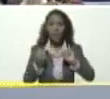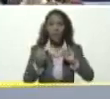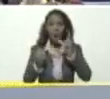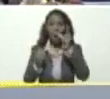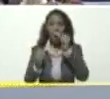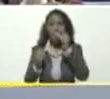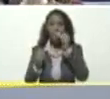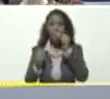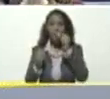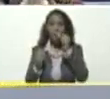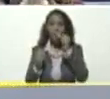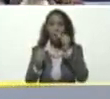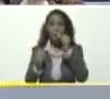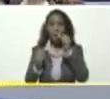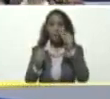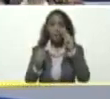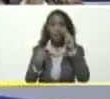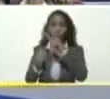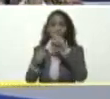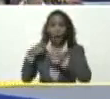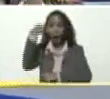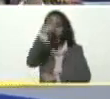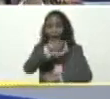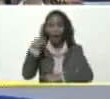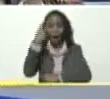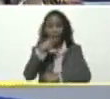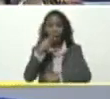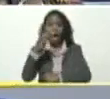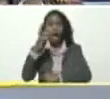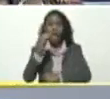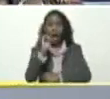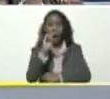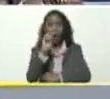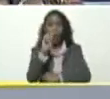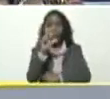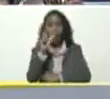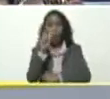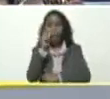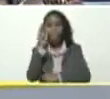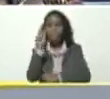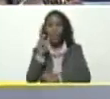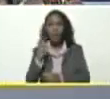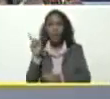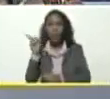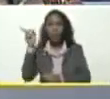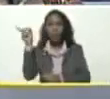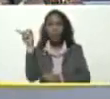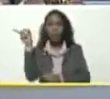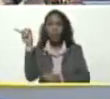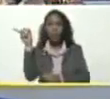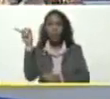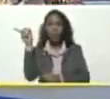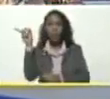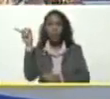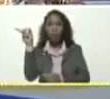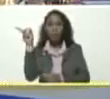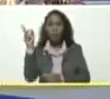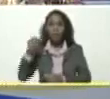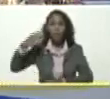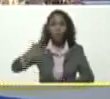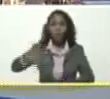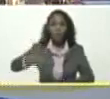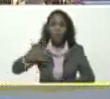apoltronado, se le ve la cara a Raúl Dimas Nicolás Casal. Y a su derecha creo